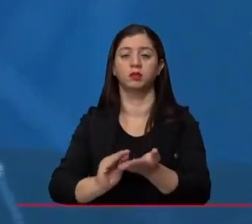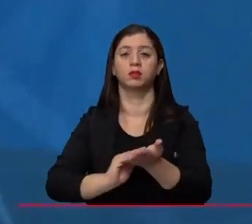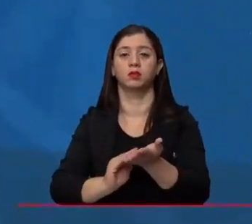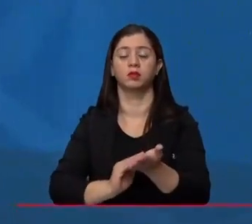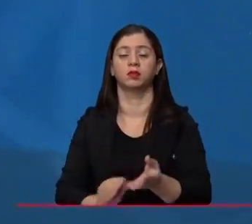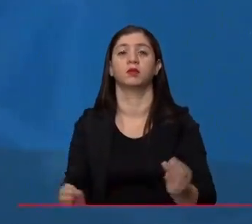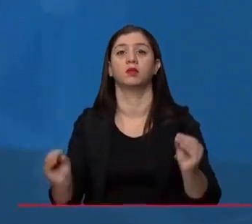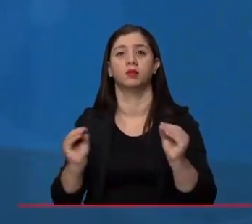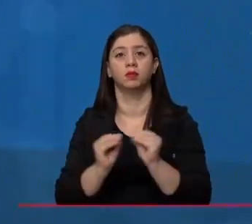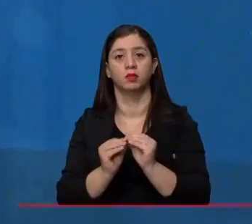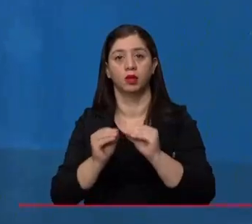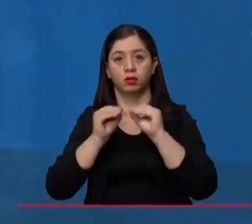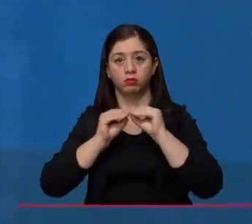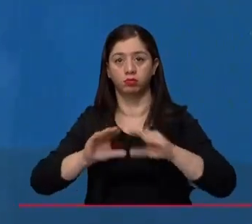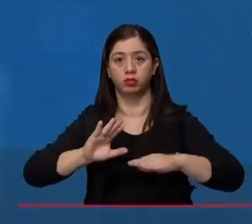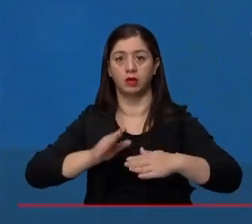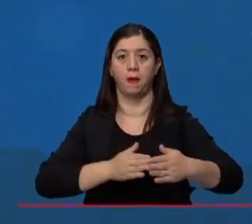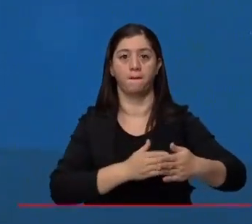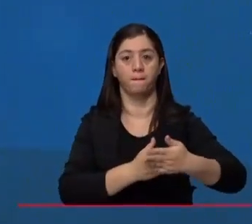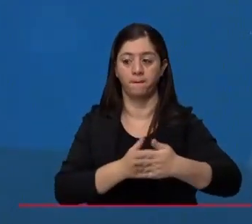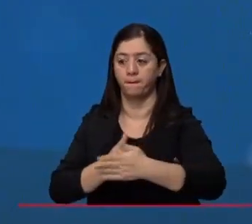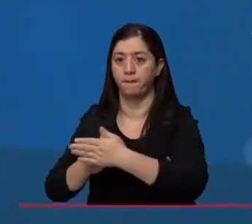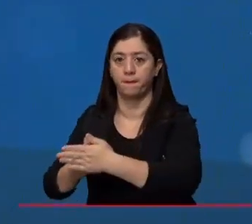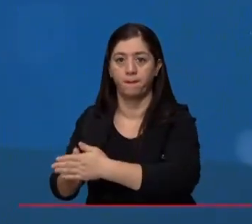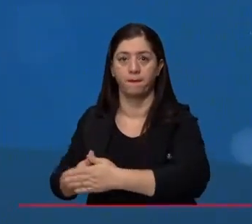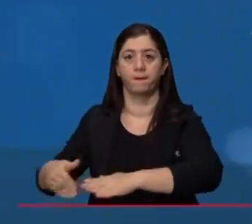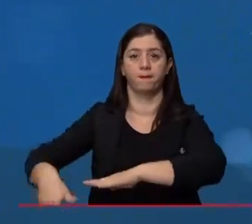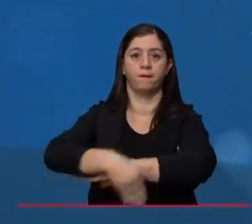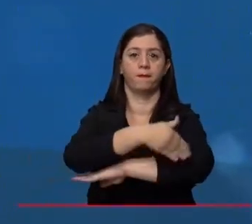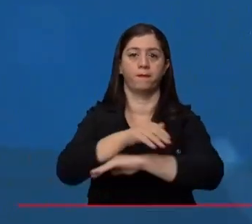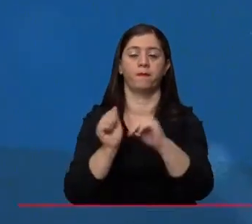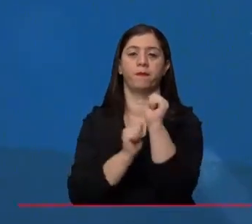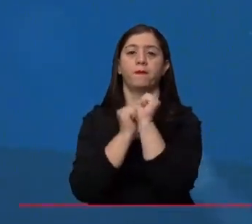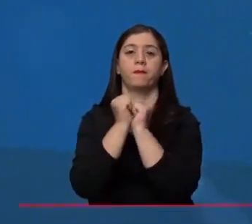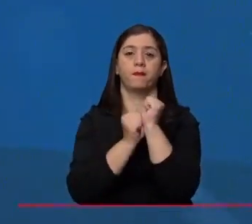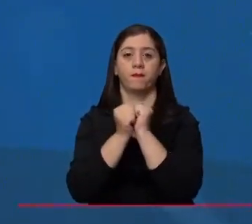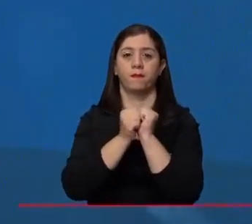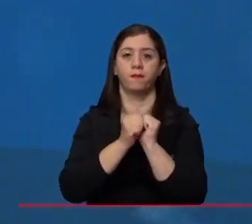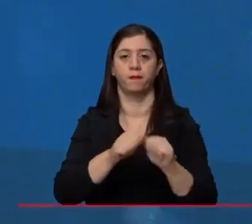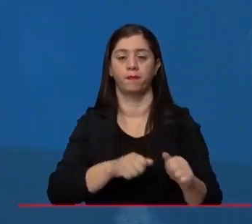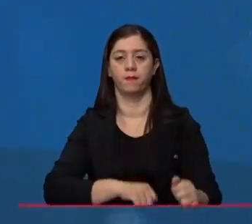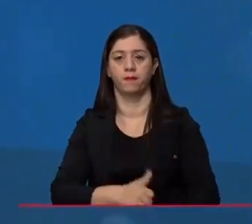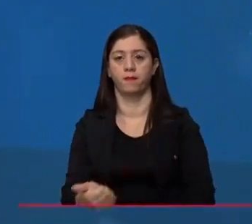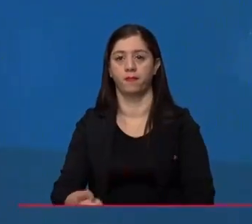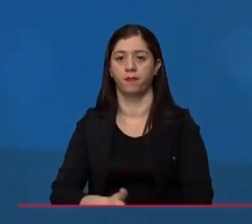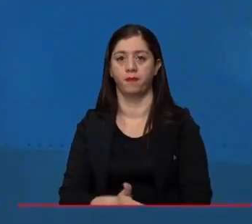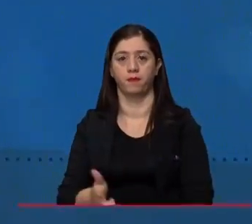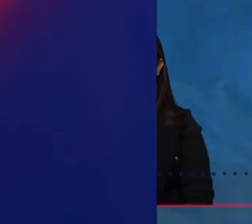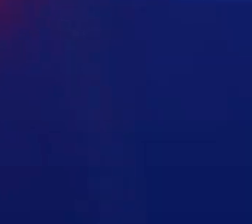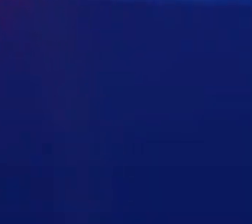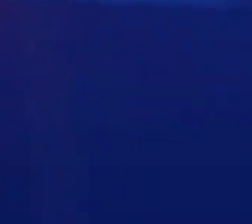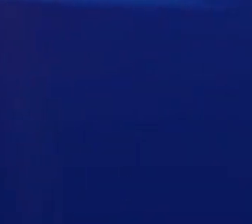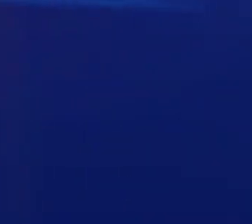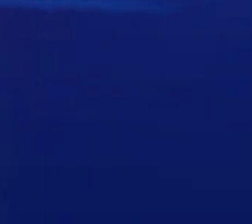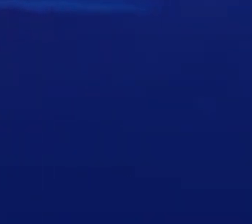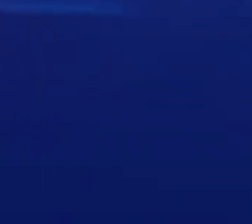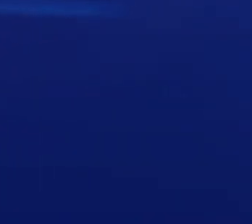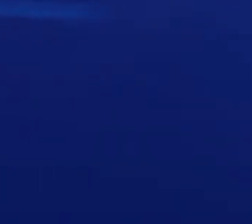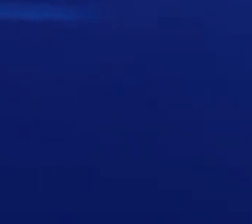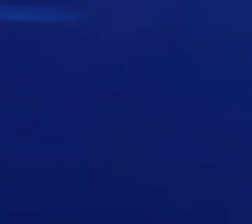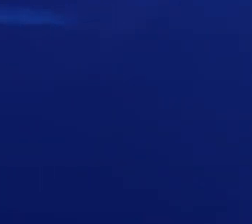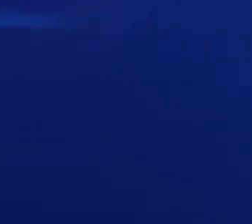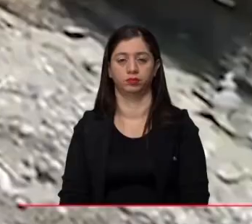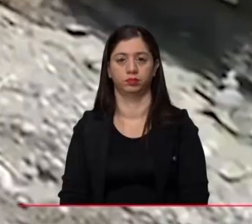la advertencia de nuevos bloqueos en la carretera por el retiro de la maquinaria pesada en las obras del trayecto alterno.